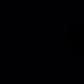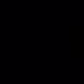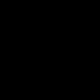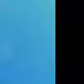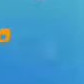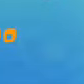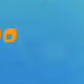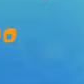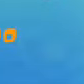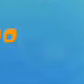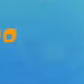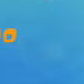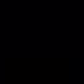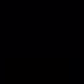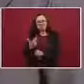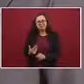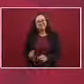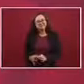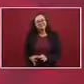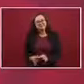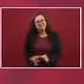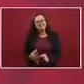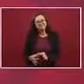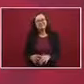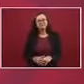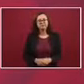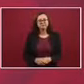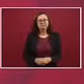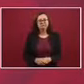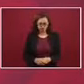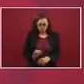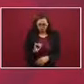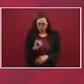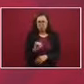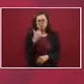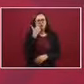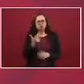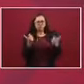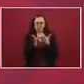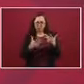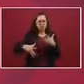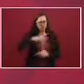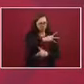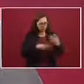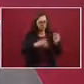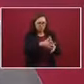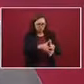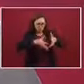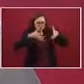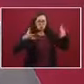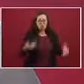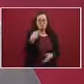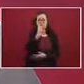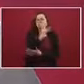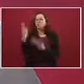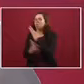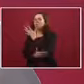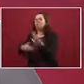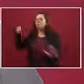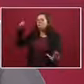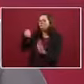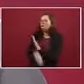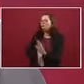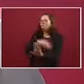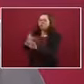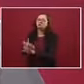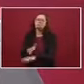riqueza. Varios días después. Y sí queremos el crecimiento, pero sin destruir el medio ambiente. Si